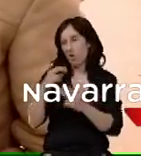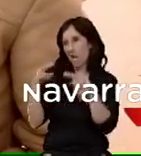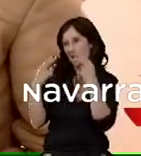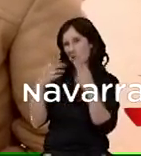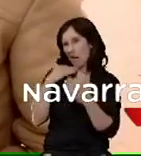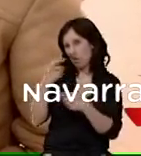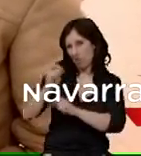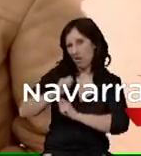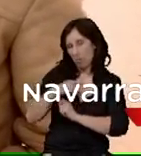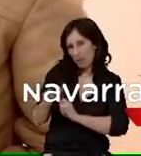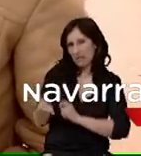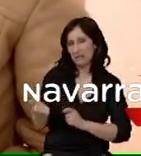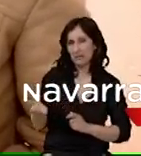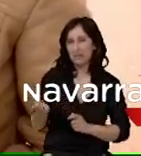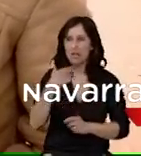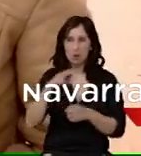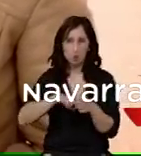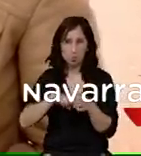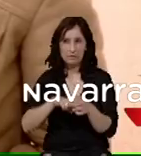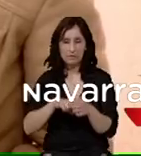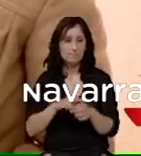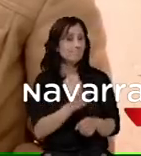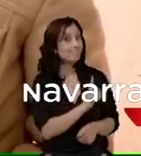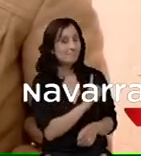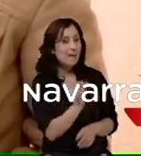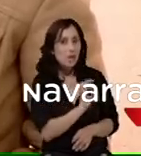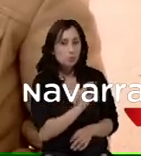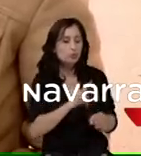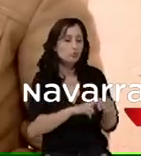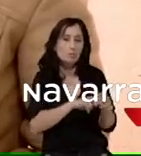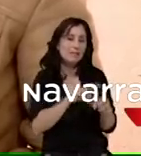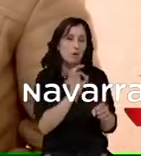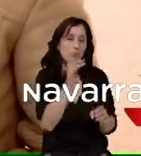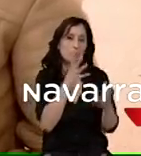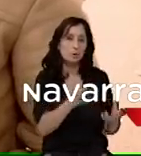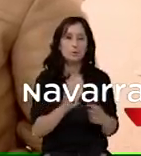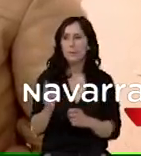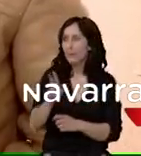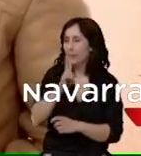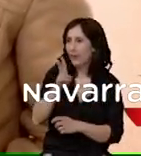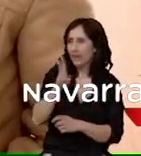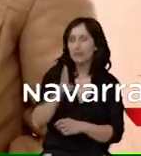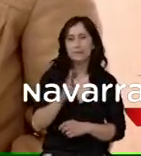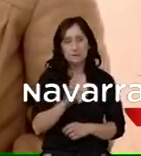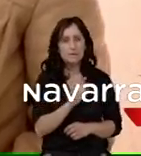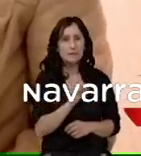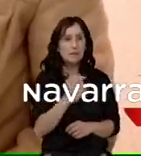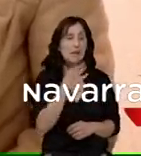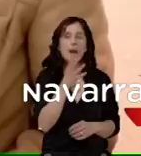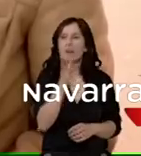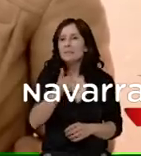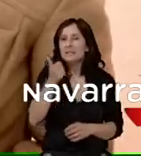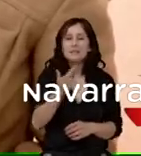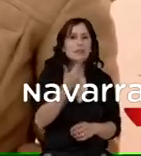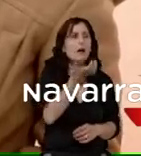para darme ya tendrás, ¿no? Sí, sí, sí. ¿Y algún tomate también? No, todavía tomate no, todavía es pronto. están verdes. Sí. ¿Y qué más tienes? Pues ahora alcachofas,